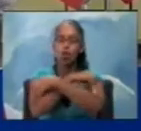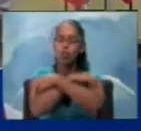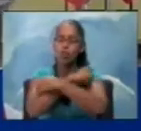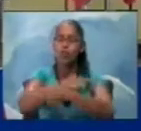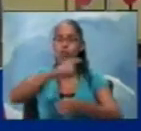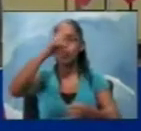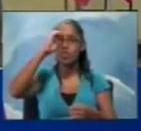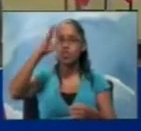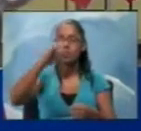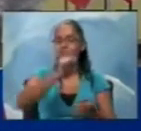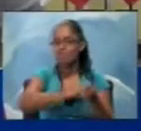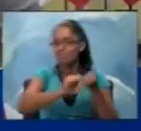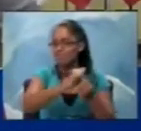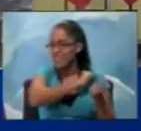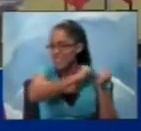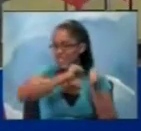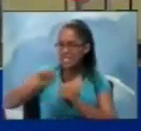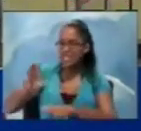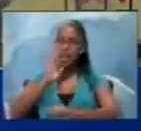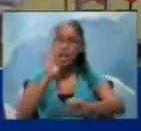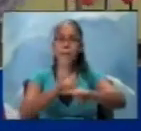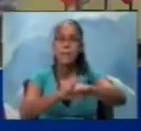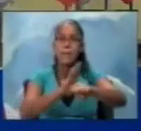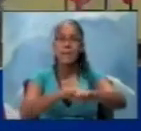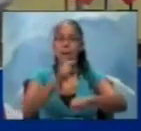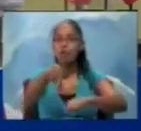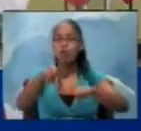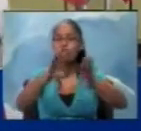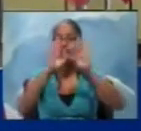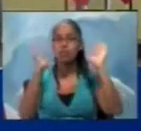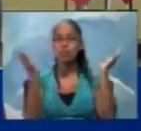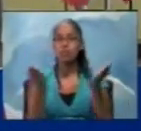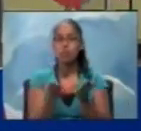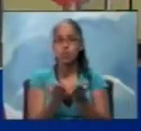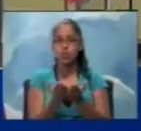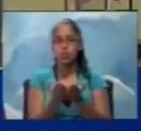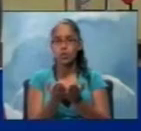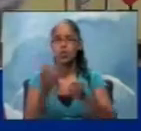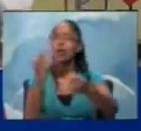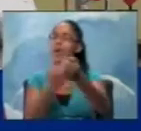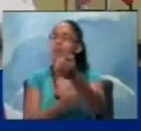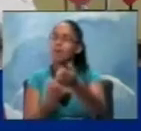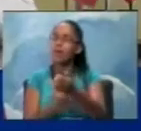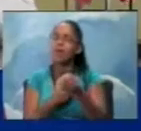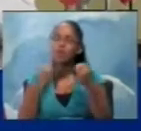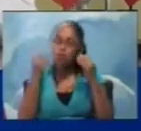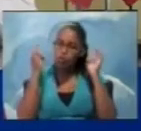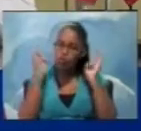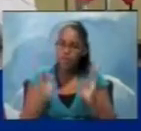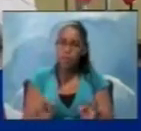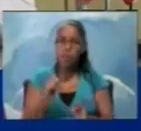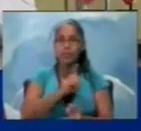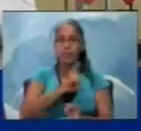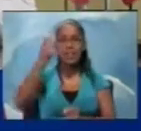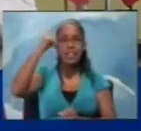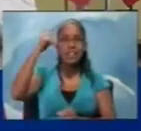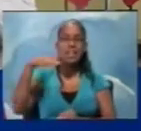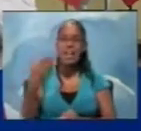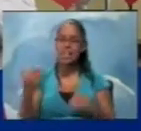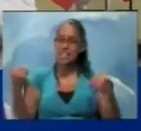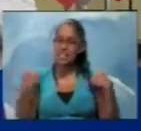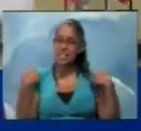quita el pecado del mundo. Hermano, justamente el día que sacrificaban